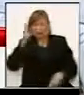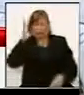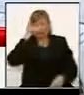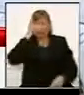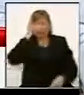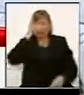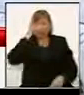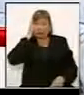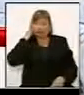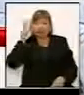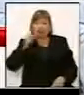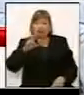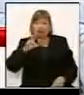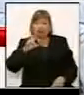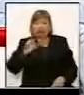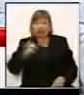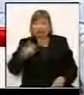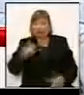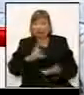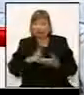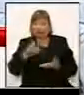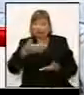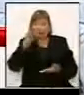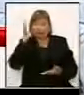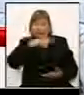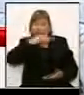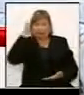llegado a Prolima por la pestilencia.